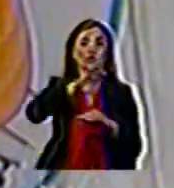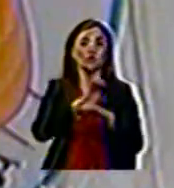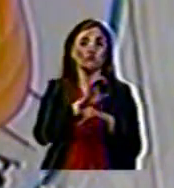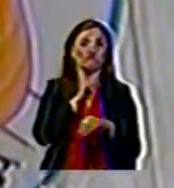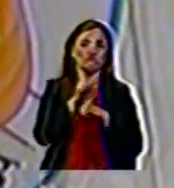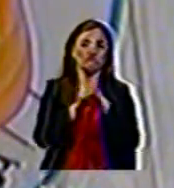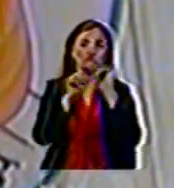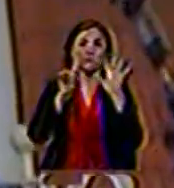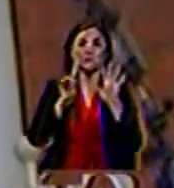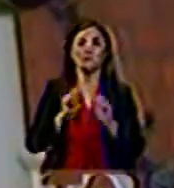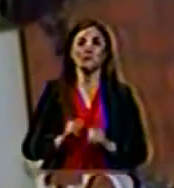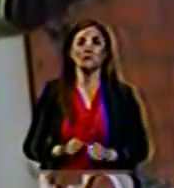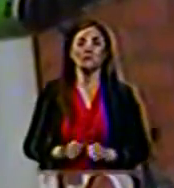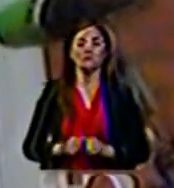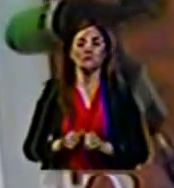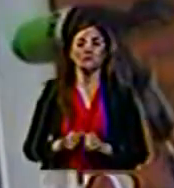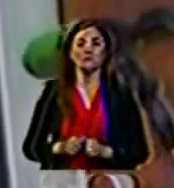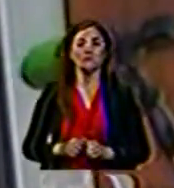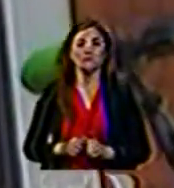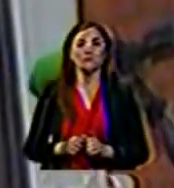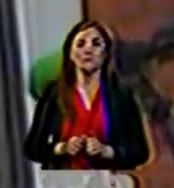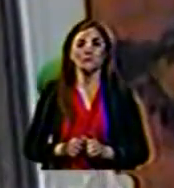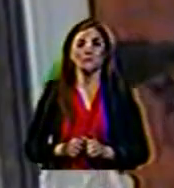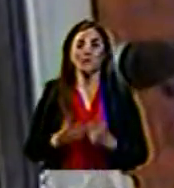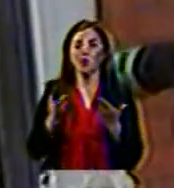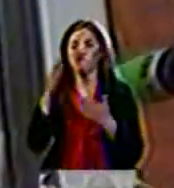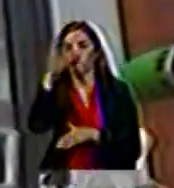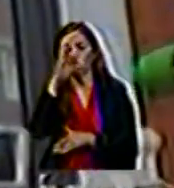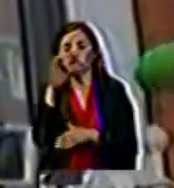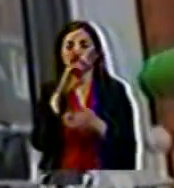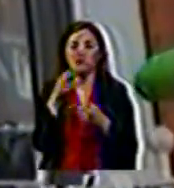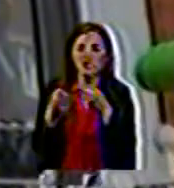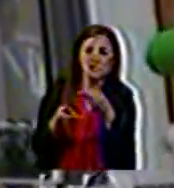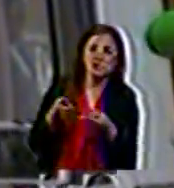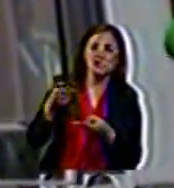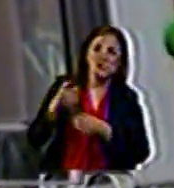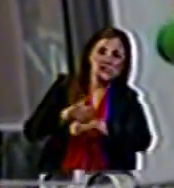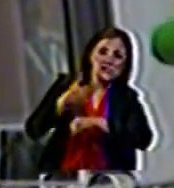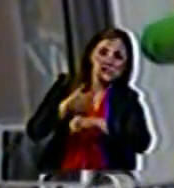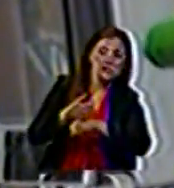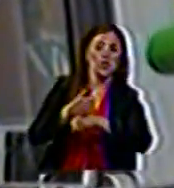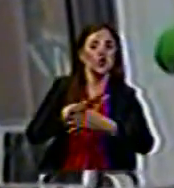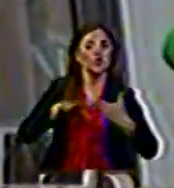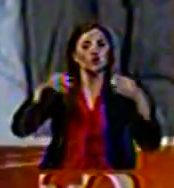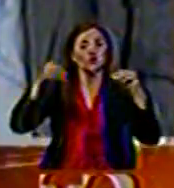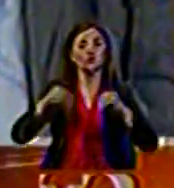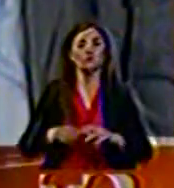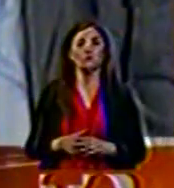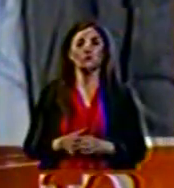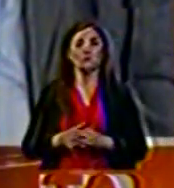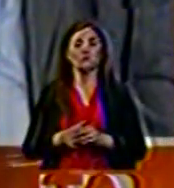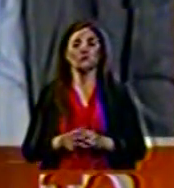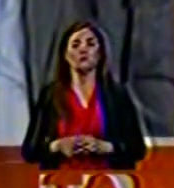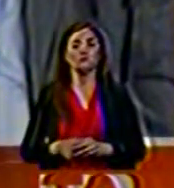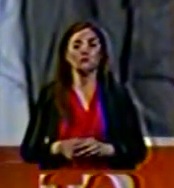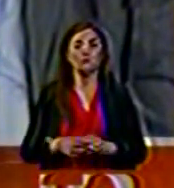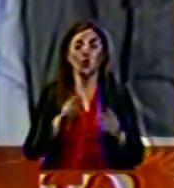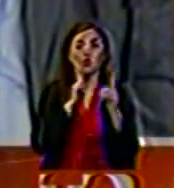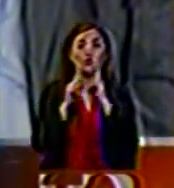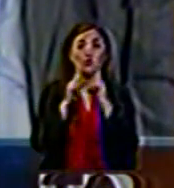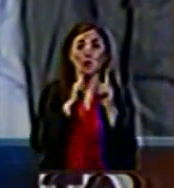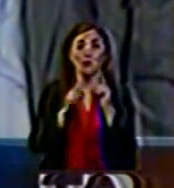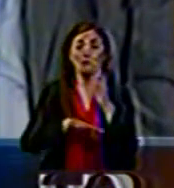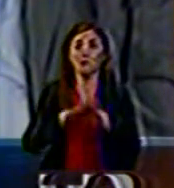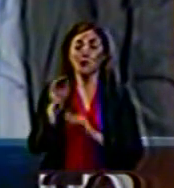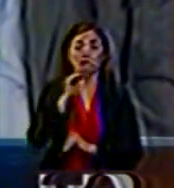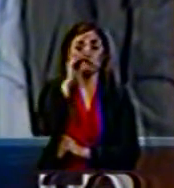de 6 años y que ahora se busca una solución negociada con las autoridades británicas. Tenemos un diálogo al más alto nivel